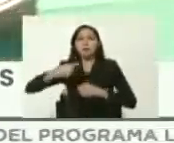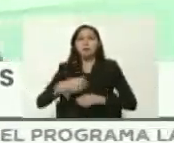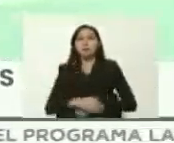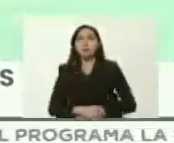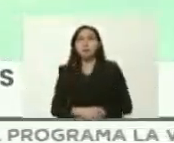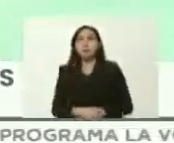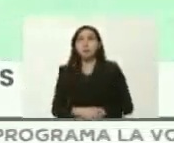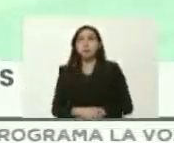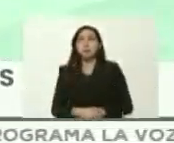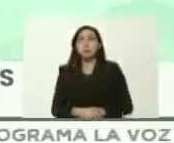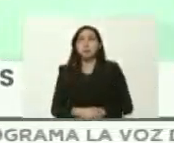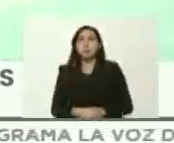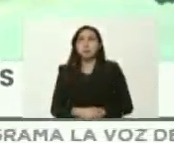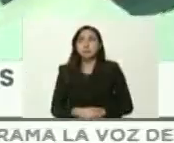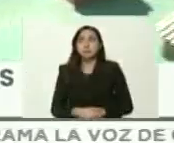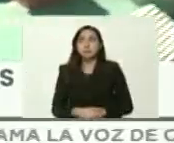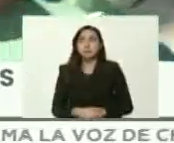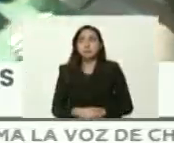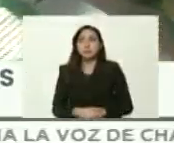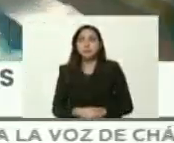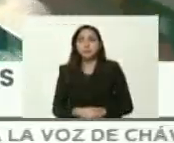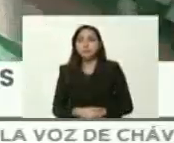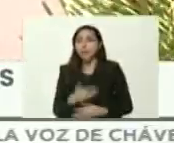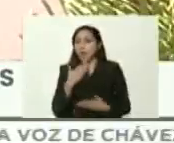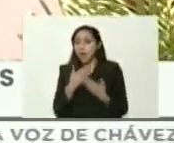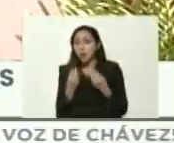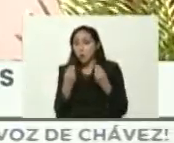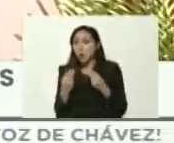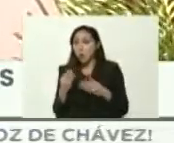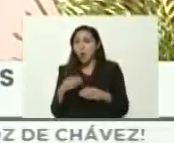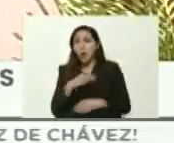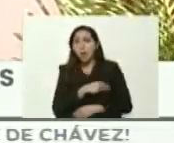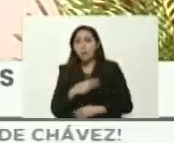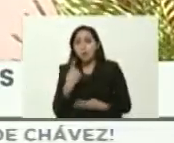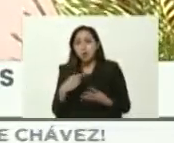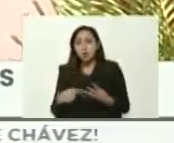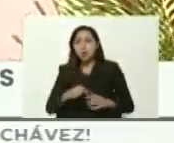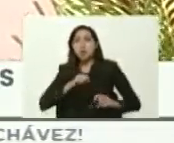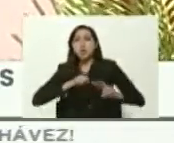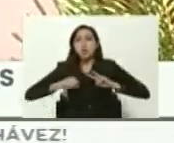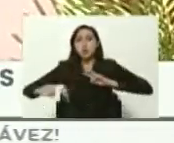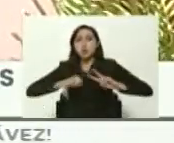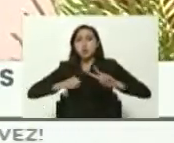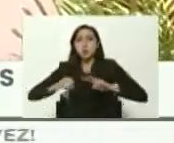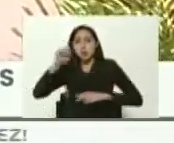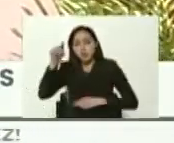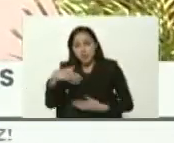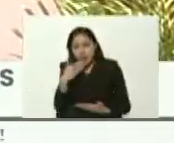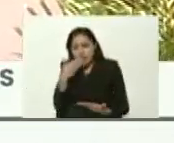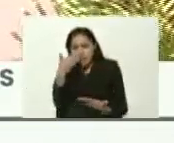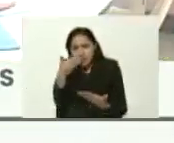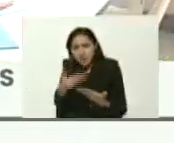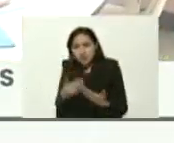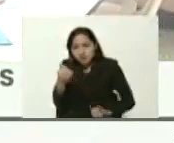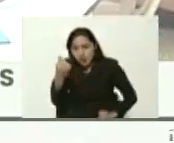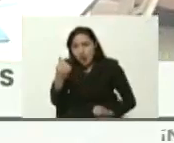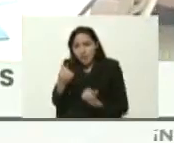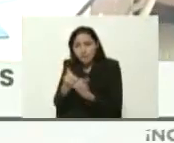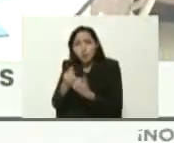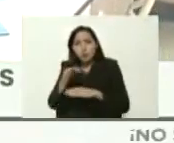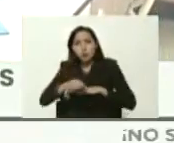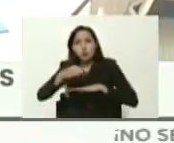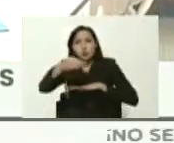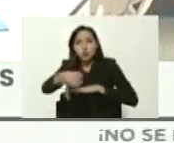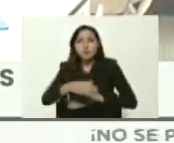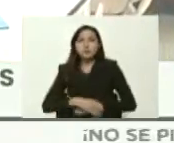otra cosa le podemos decir, agradecida con todas las misiones, somos Venezuela, hemos tenido un enlace municipal,